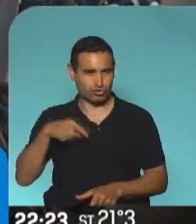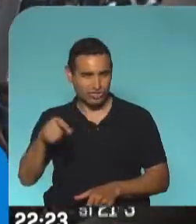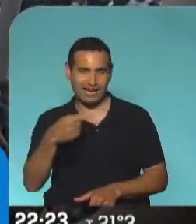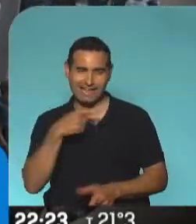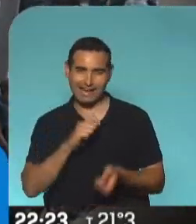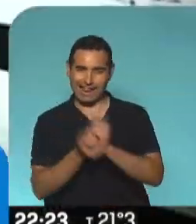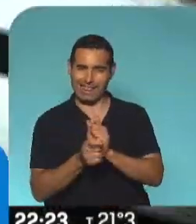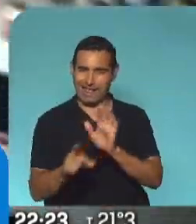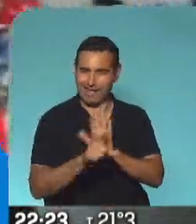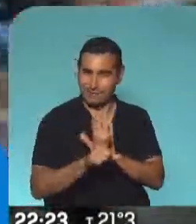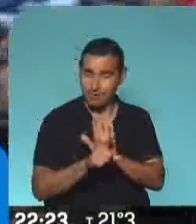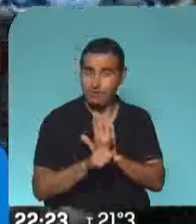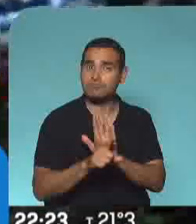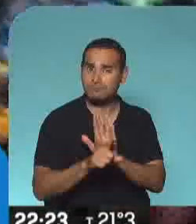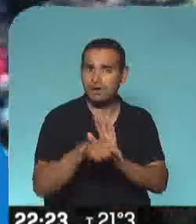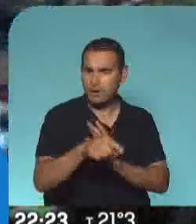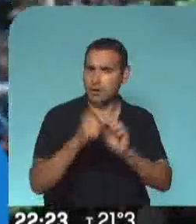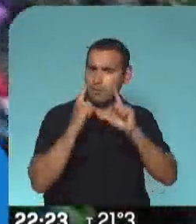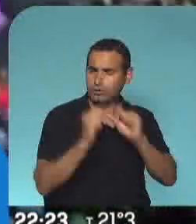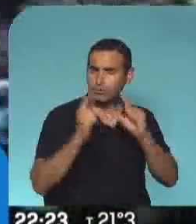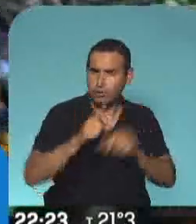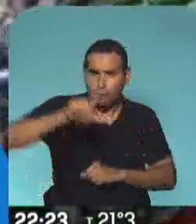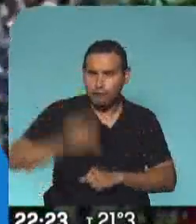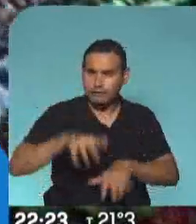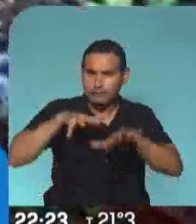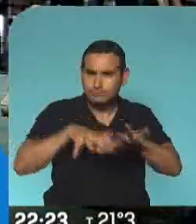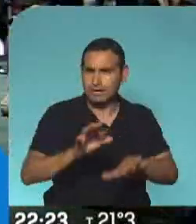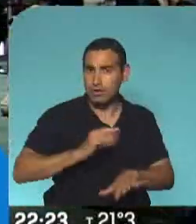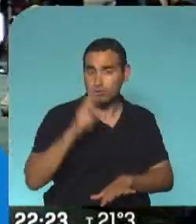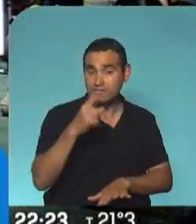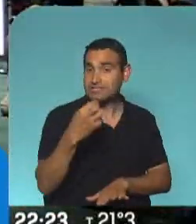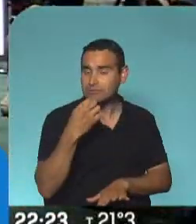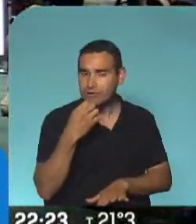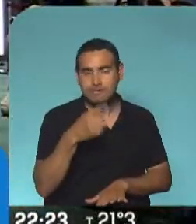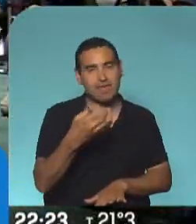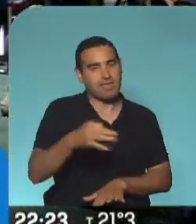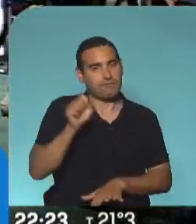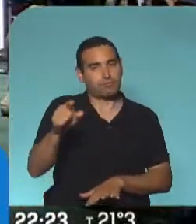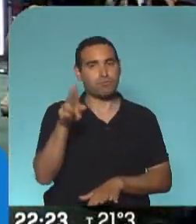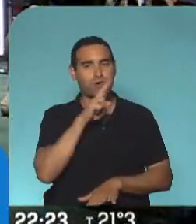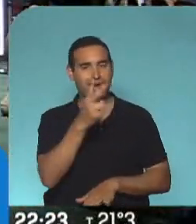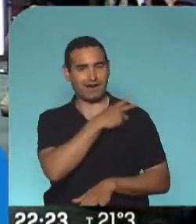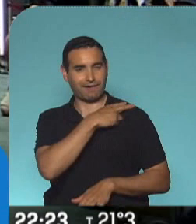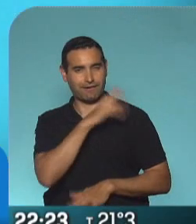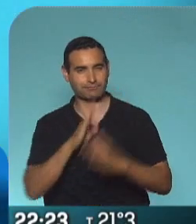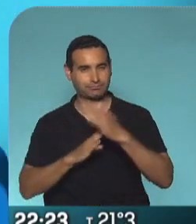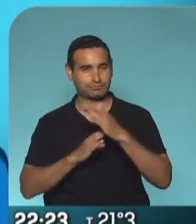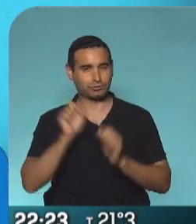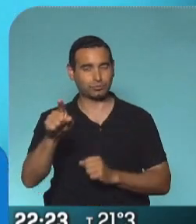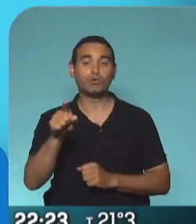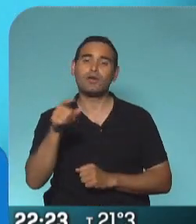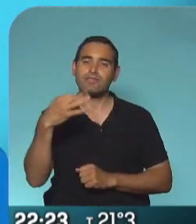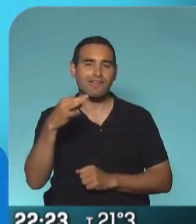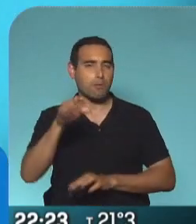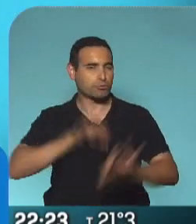electorales locales. La intensidad y persistencia de las marchas de 2019 obligaron a la jefa ejecutiva, Carrie Lam, a suspender